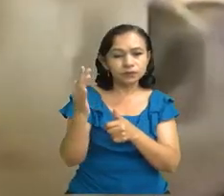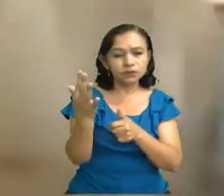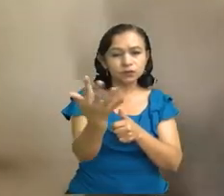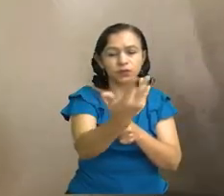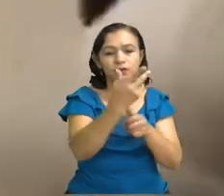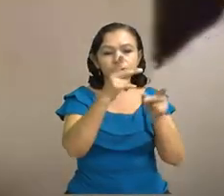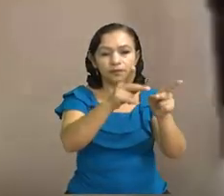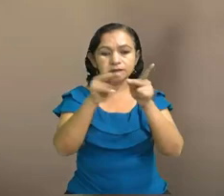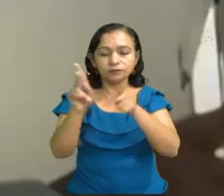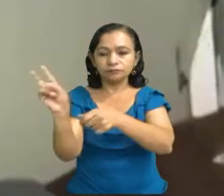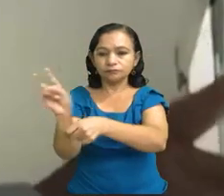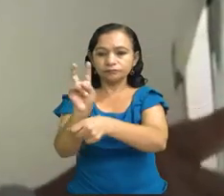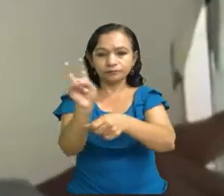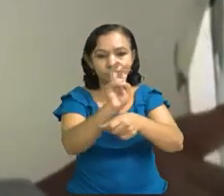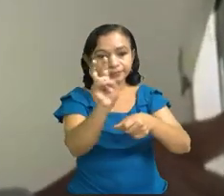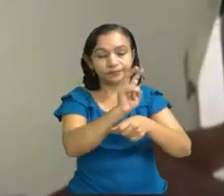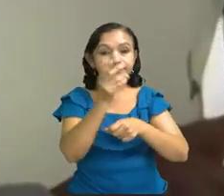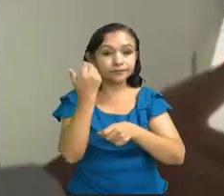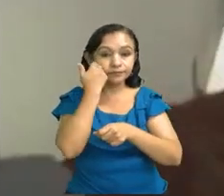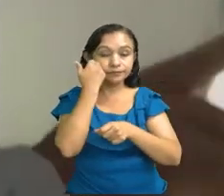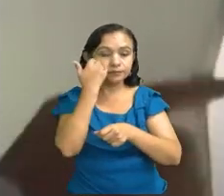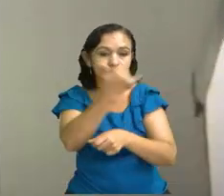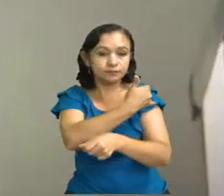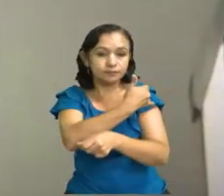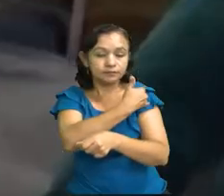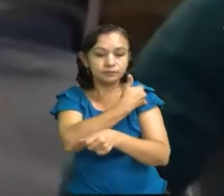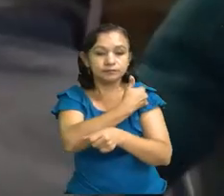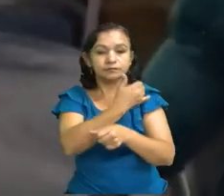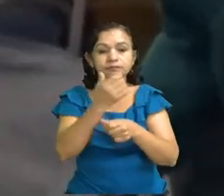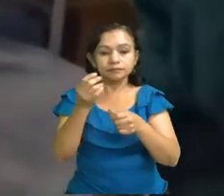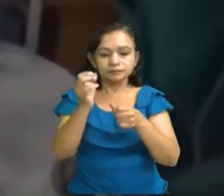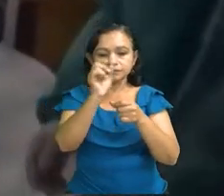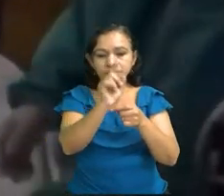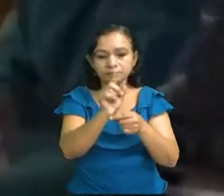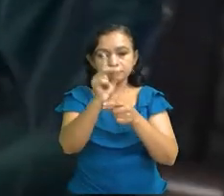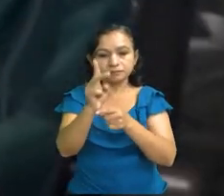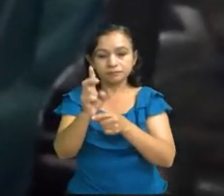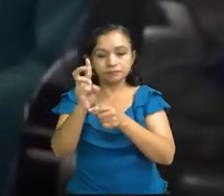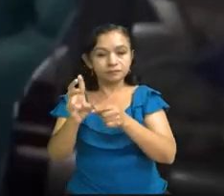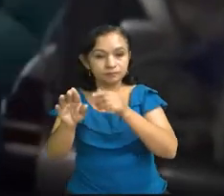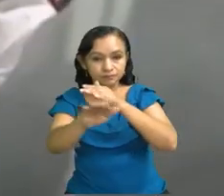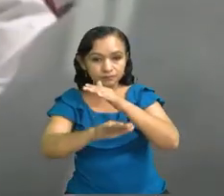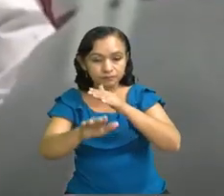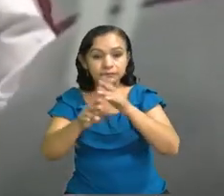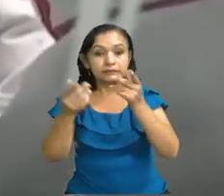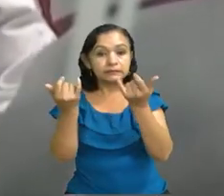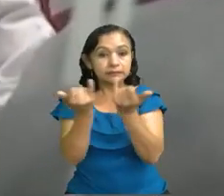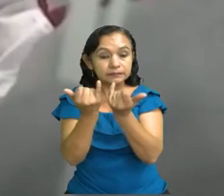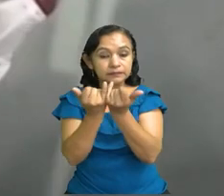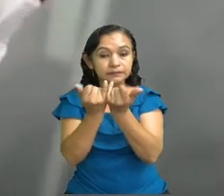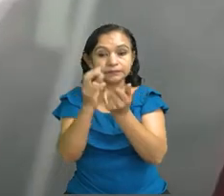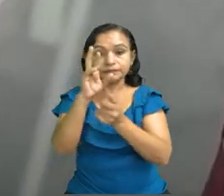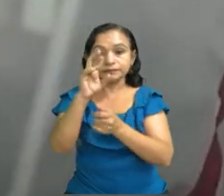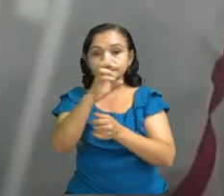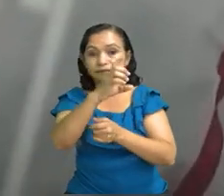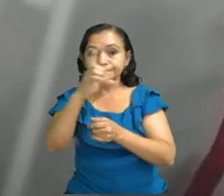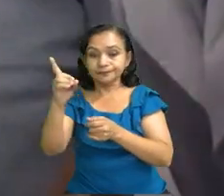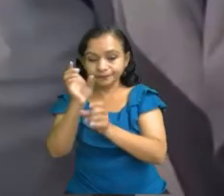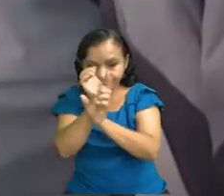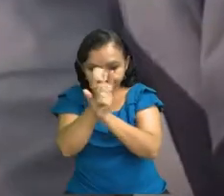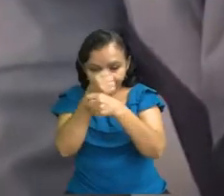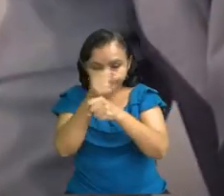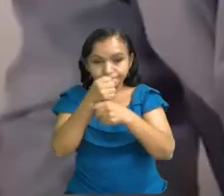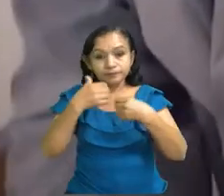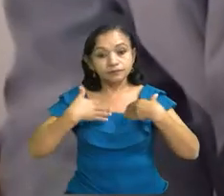las unidades de vigilancia epidemiológica y hospitalaria de primero, segundo y tercer nivel del país, miembros de la Red Nacional de Laboratorios de